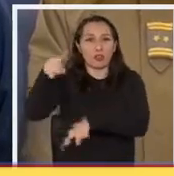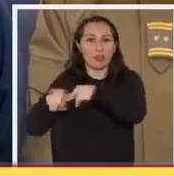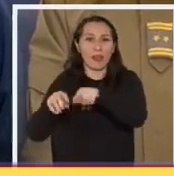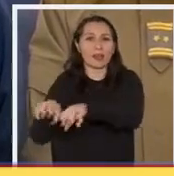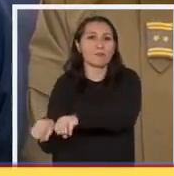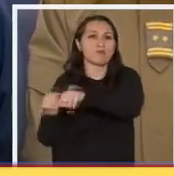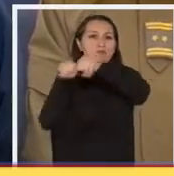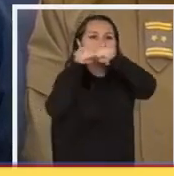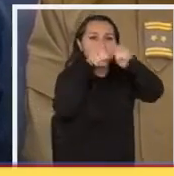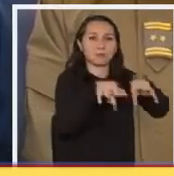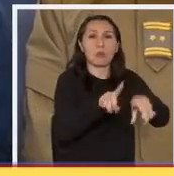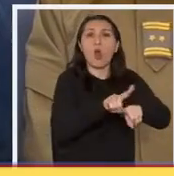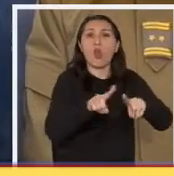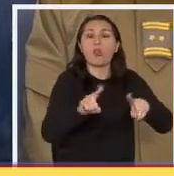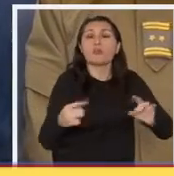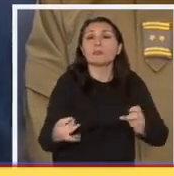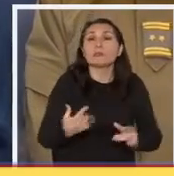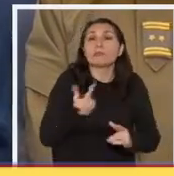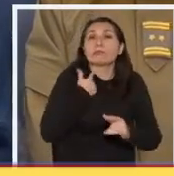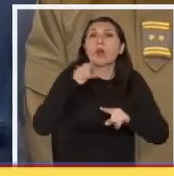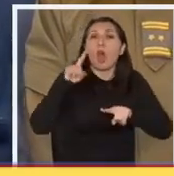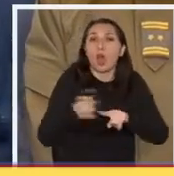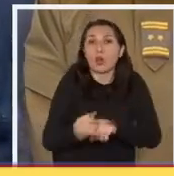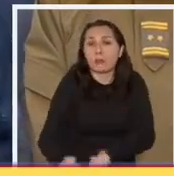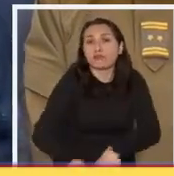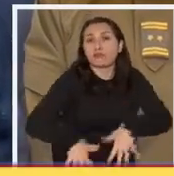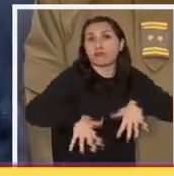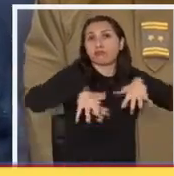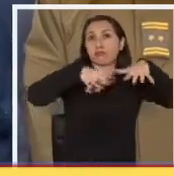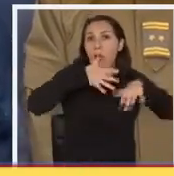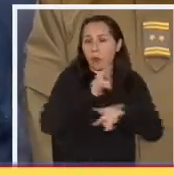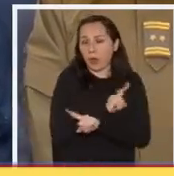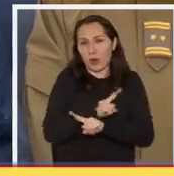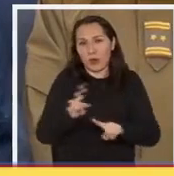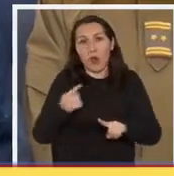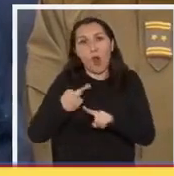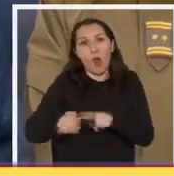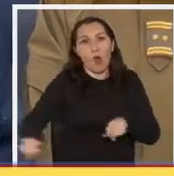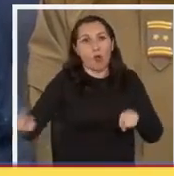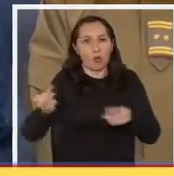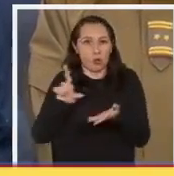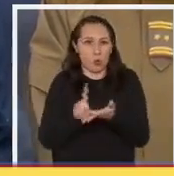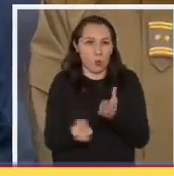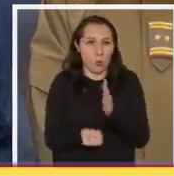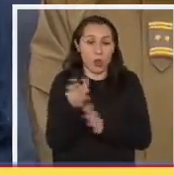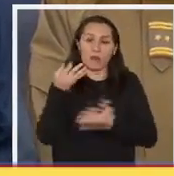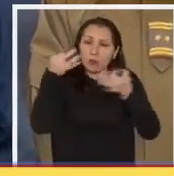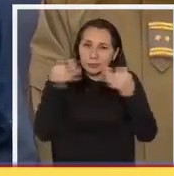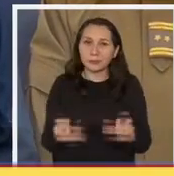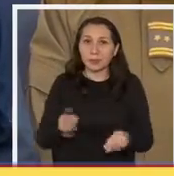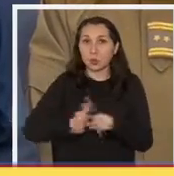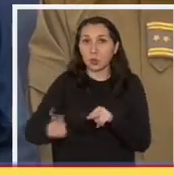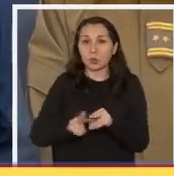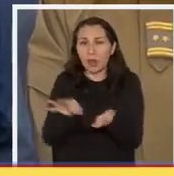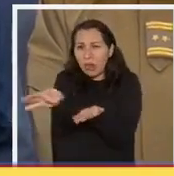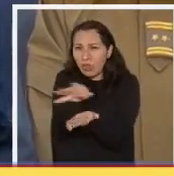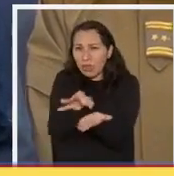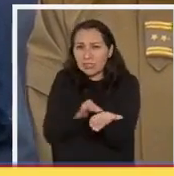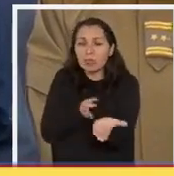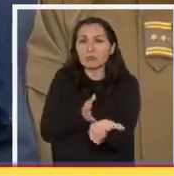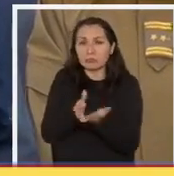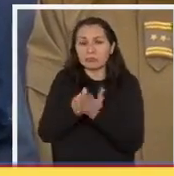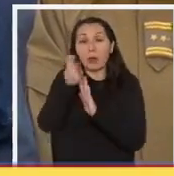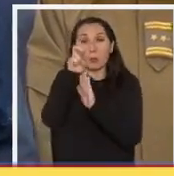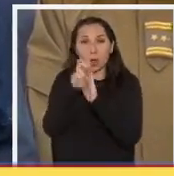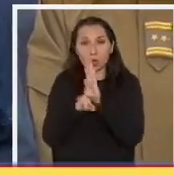terreno que no sea susceptible de inundación. Y por lo tanto, como solución definitiva el diseño y ejecución